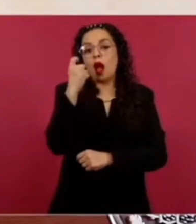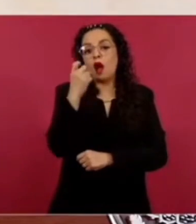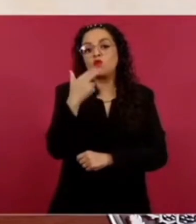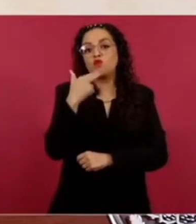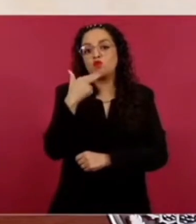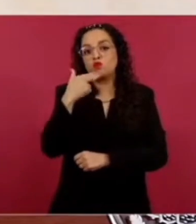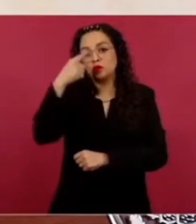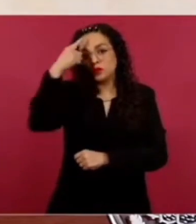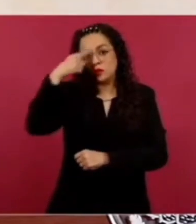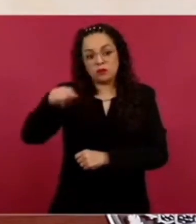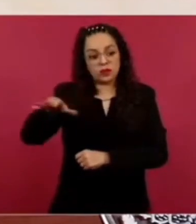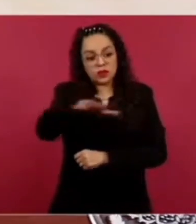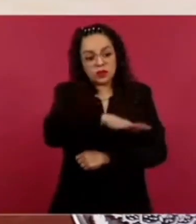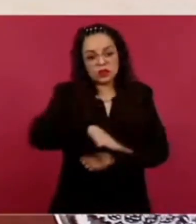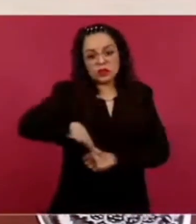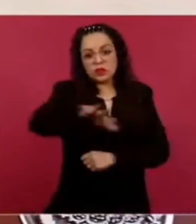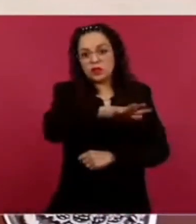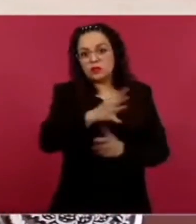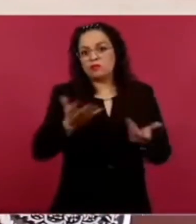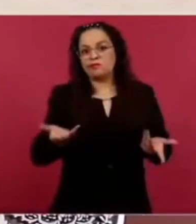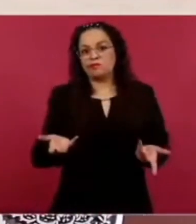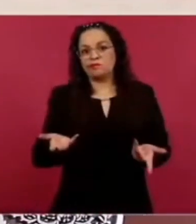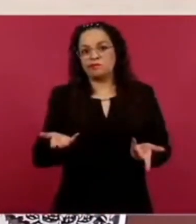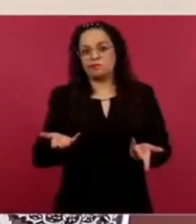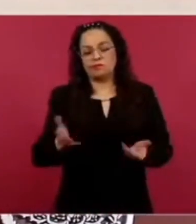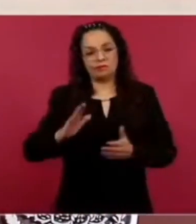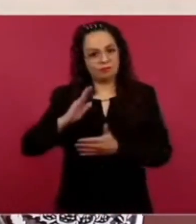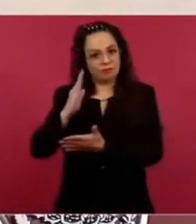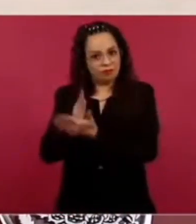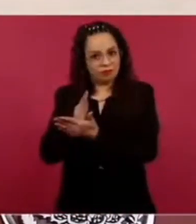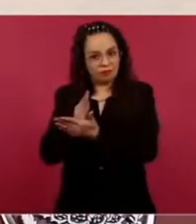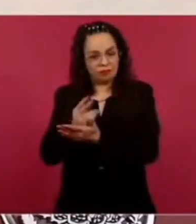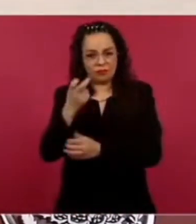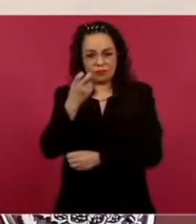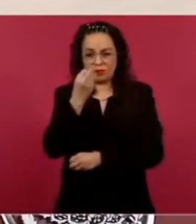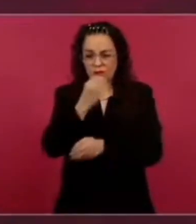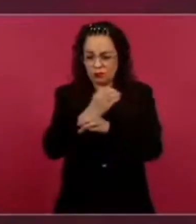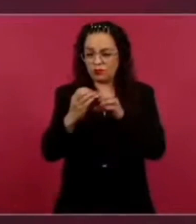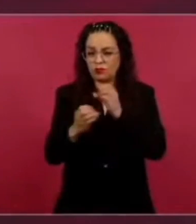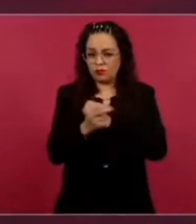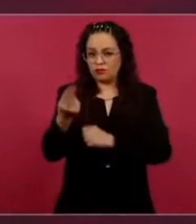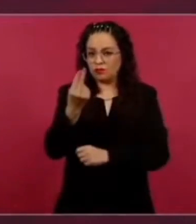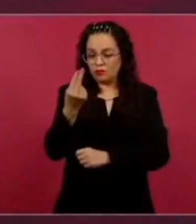Y así tenemos que tomar otras decisiones. Esto que habían